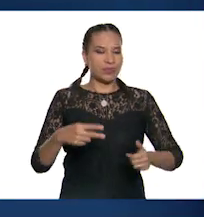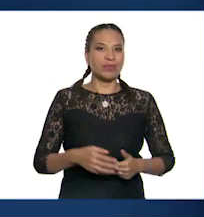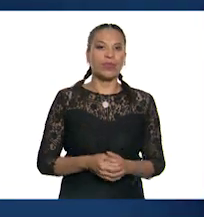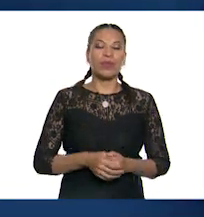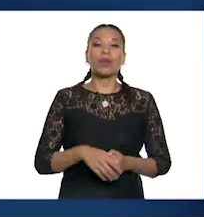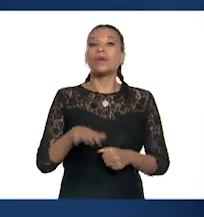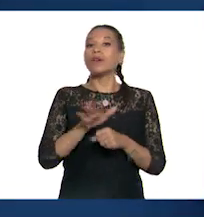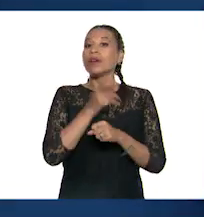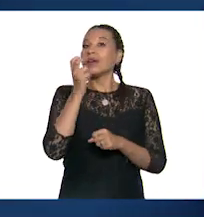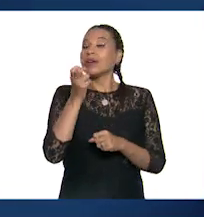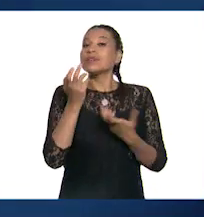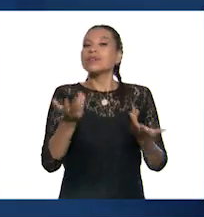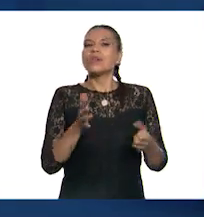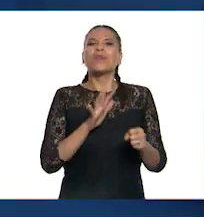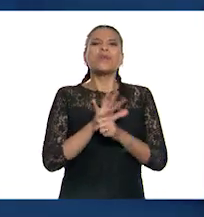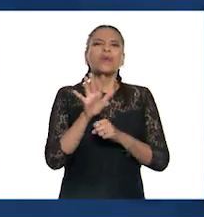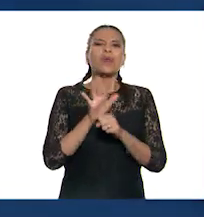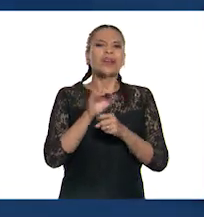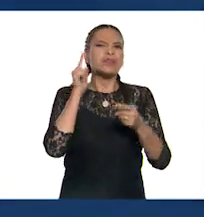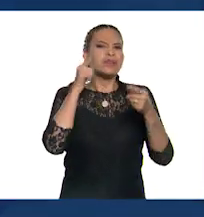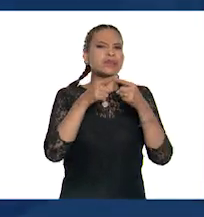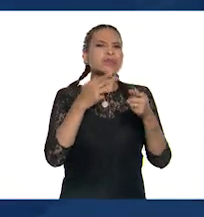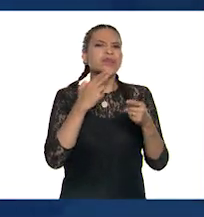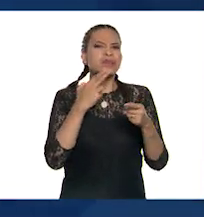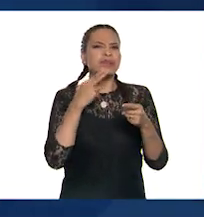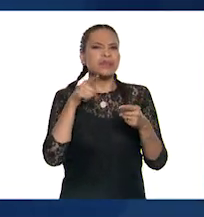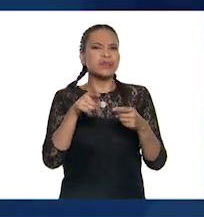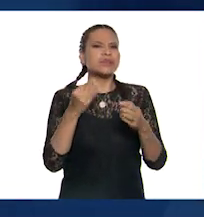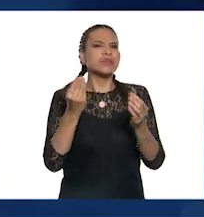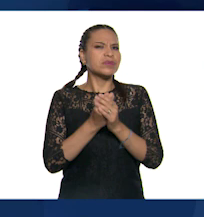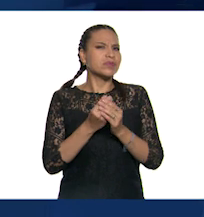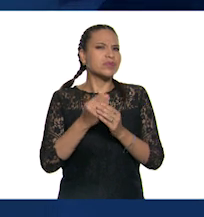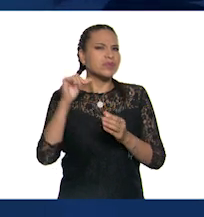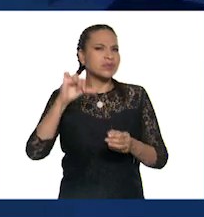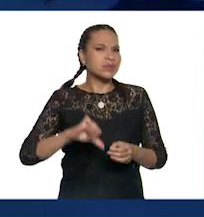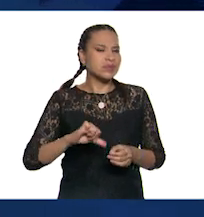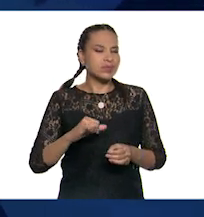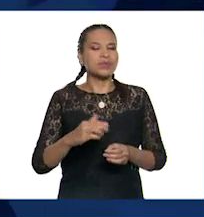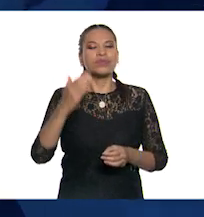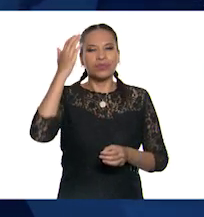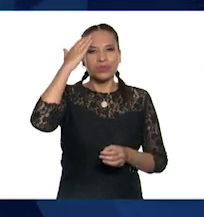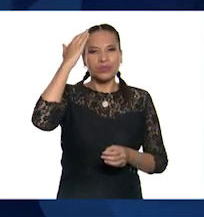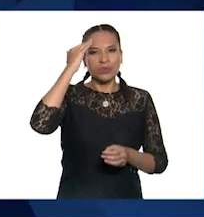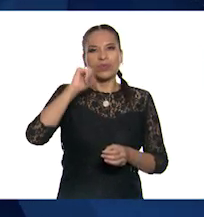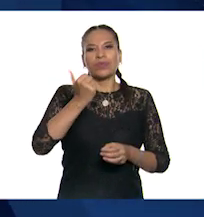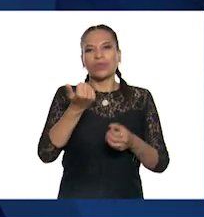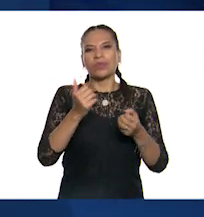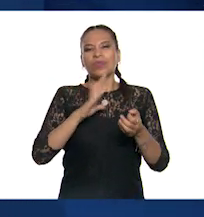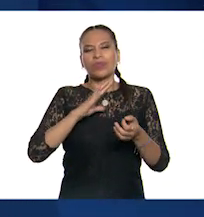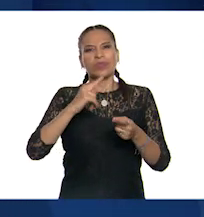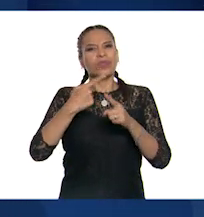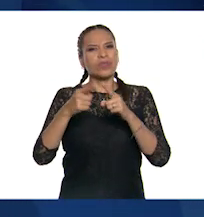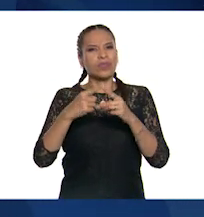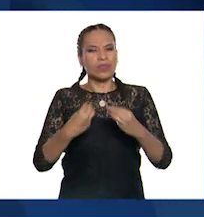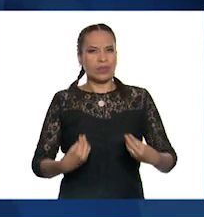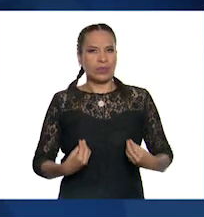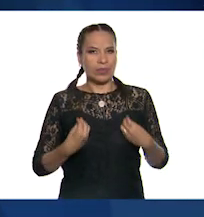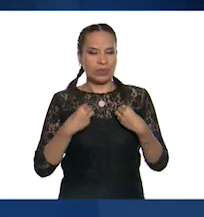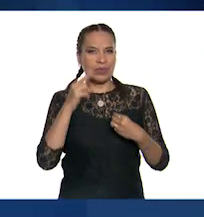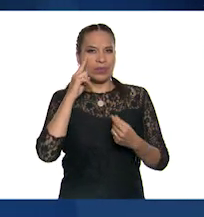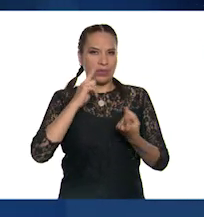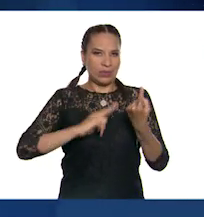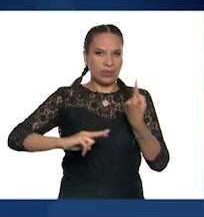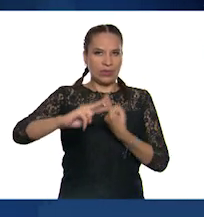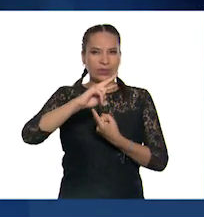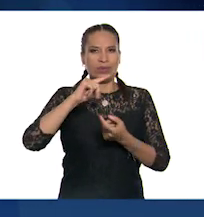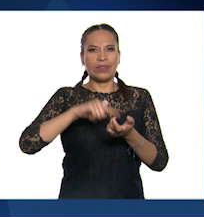Y entonces, María, ¿cuál va a ser el propósito de esta sesión? Es conocer otras realidades y otros modos de ver el mundo por